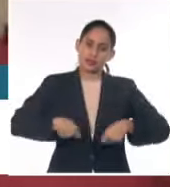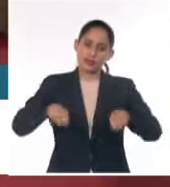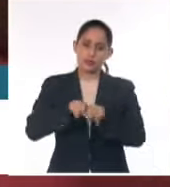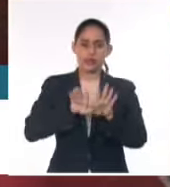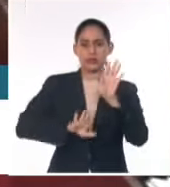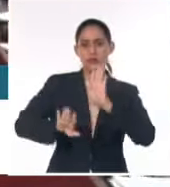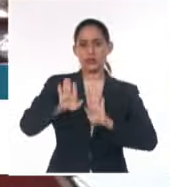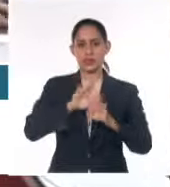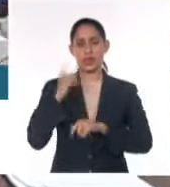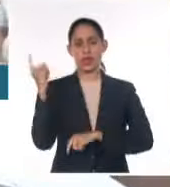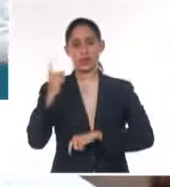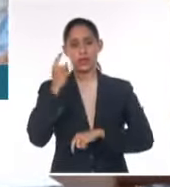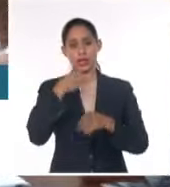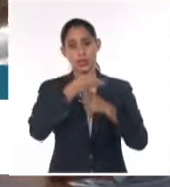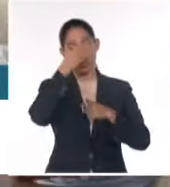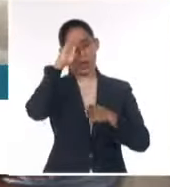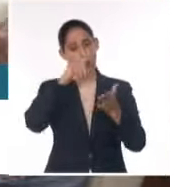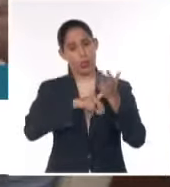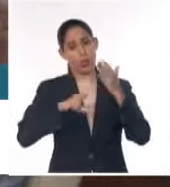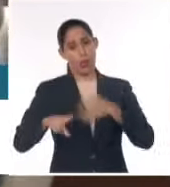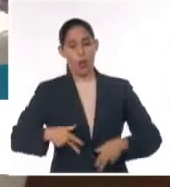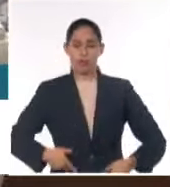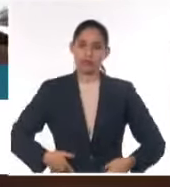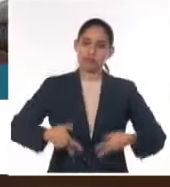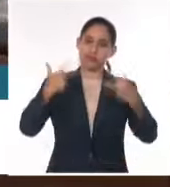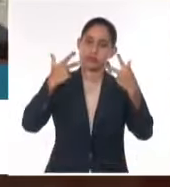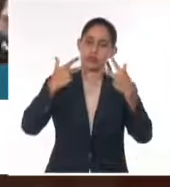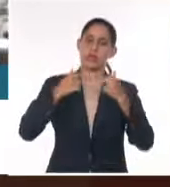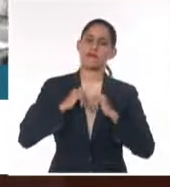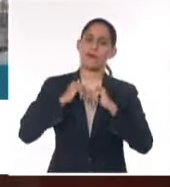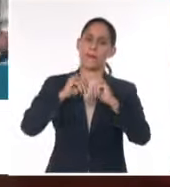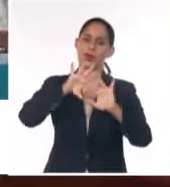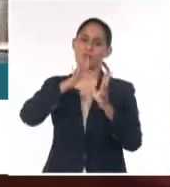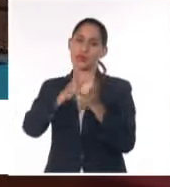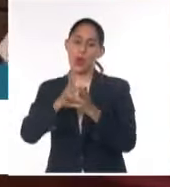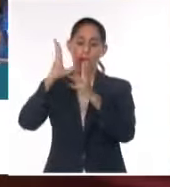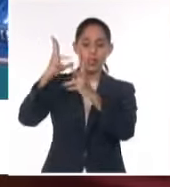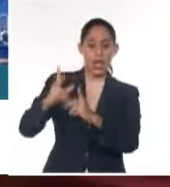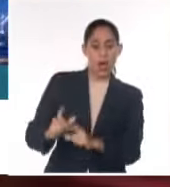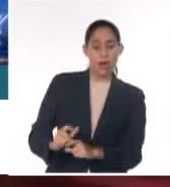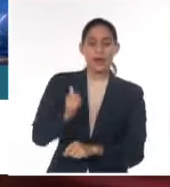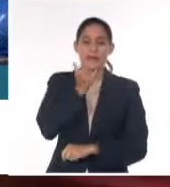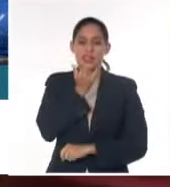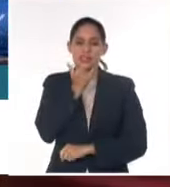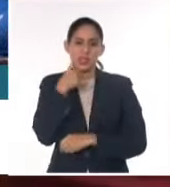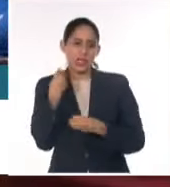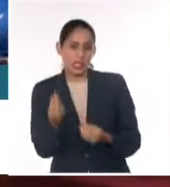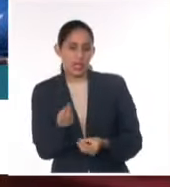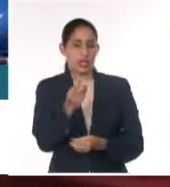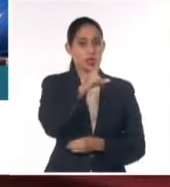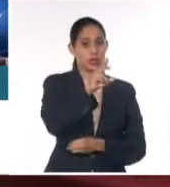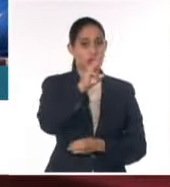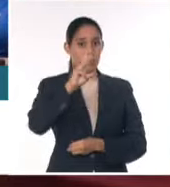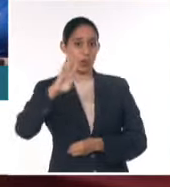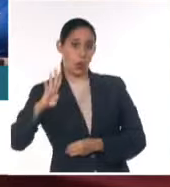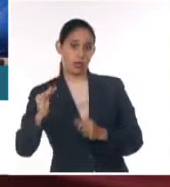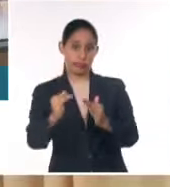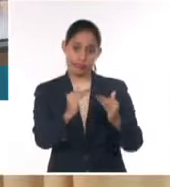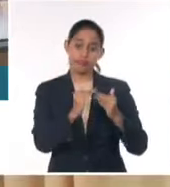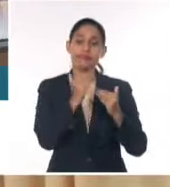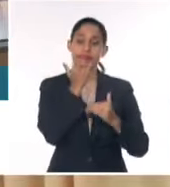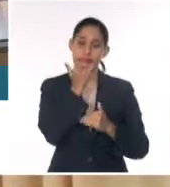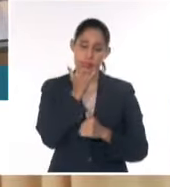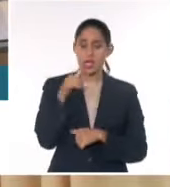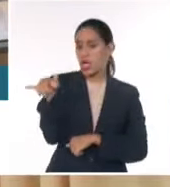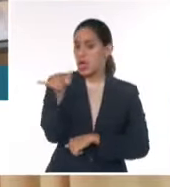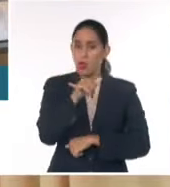Santiago de Cuba informaron sus autoridades, hasta el momento se han reportado afectaciones en 234 viviendas, así como